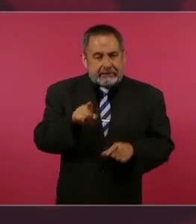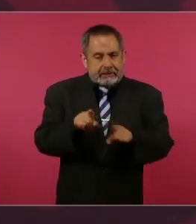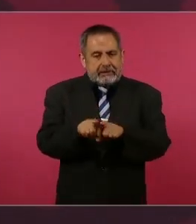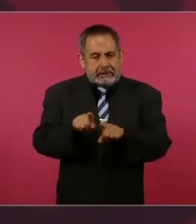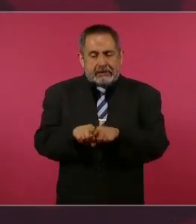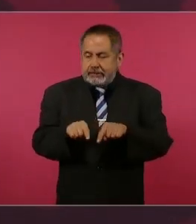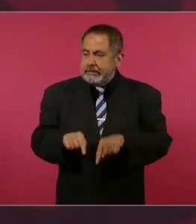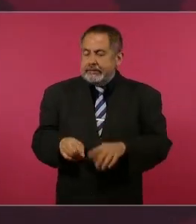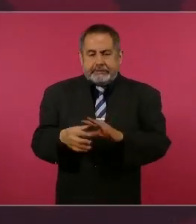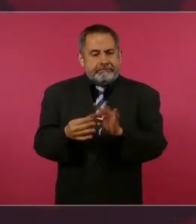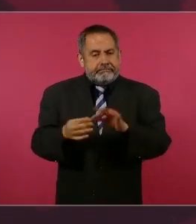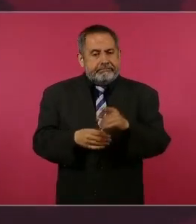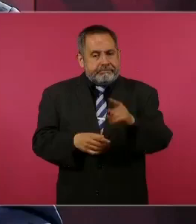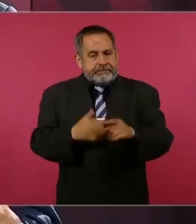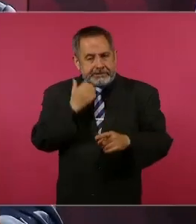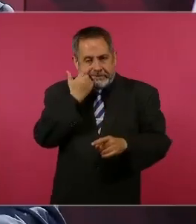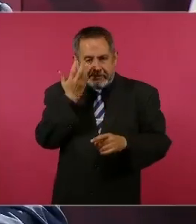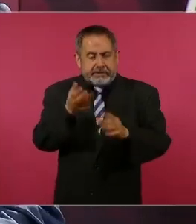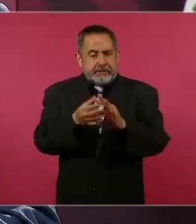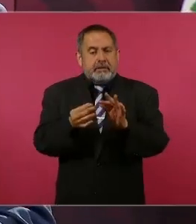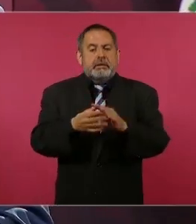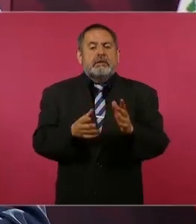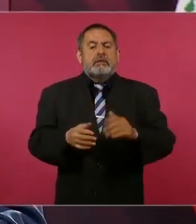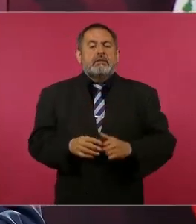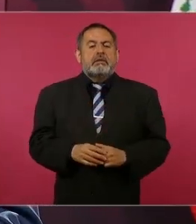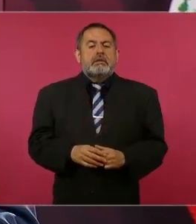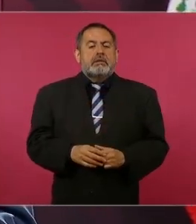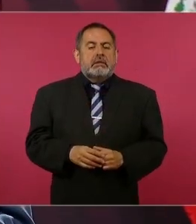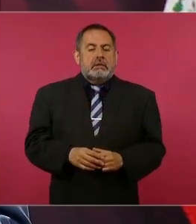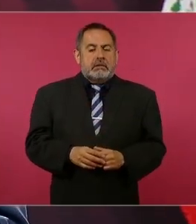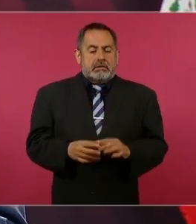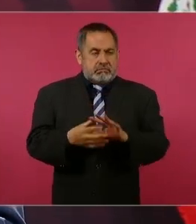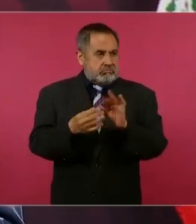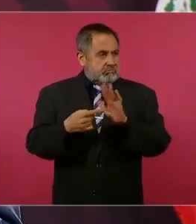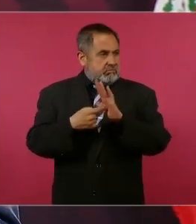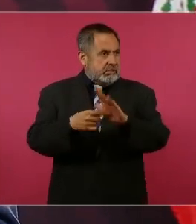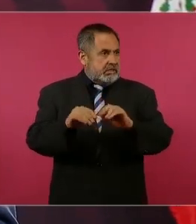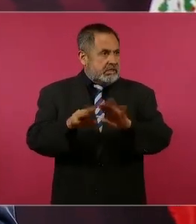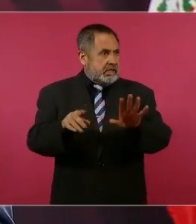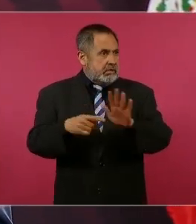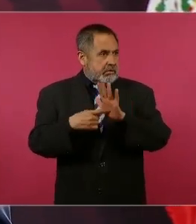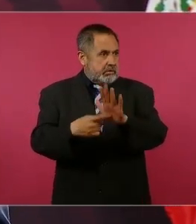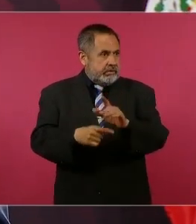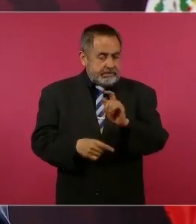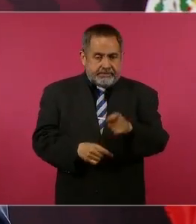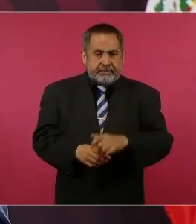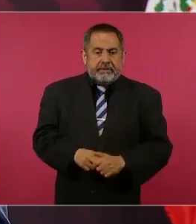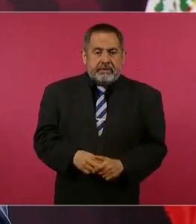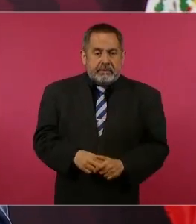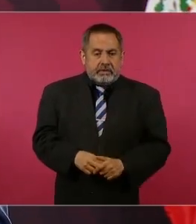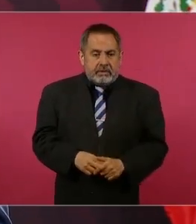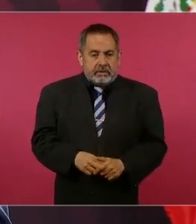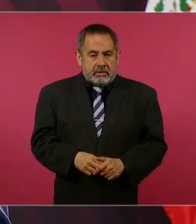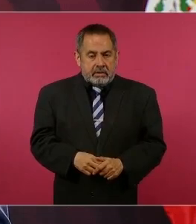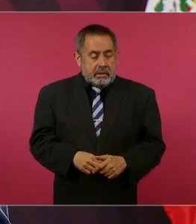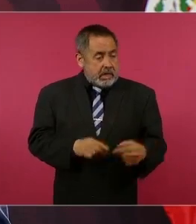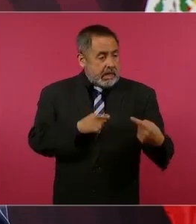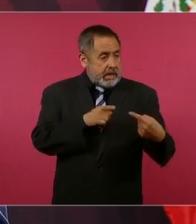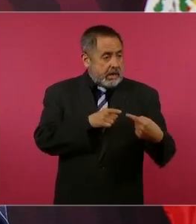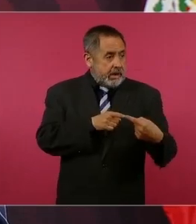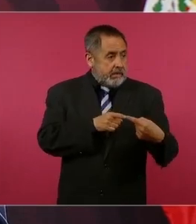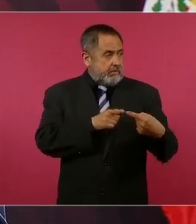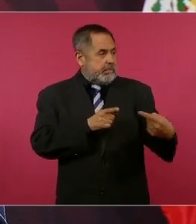aquí quiero dejar de manifiesto. A mis adversarios